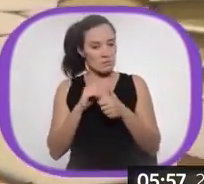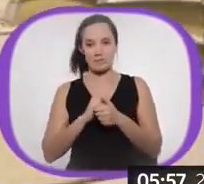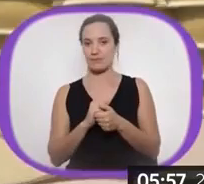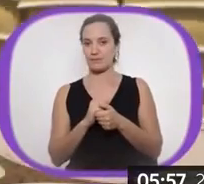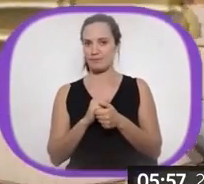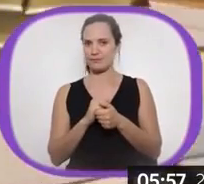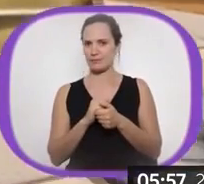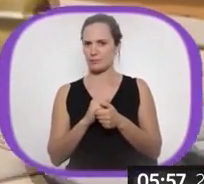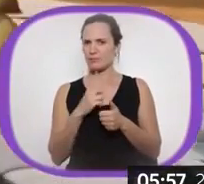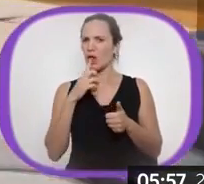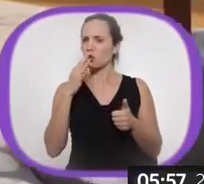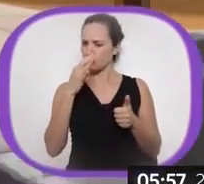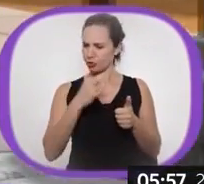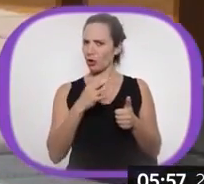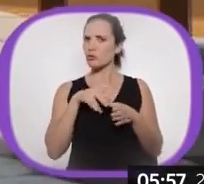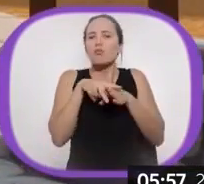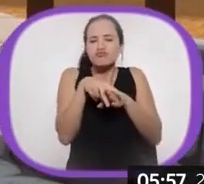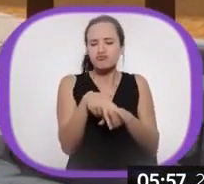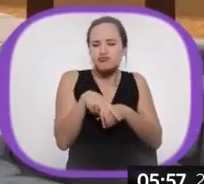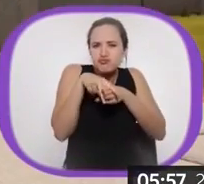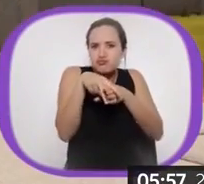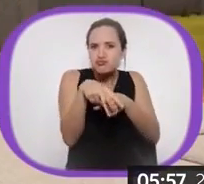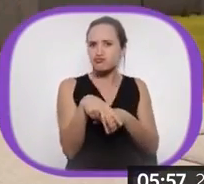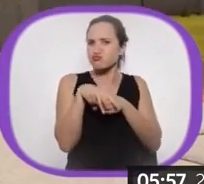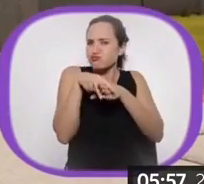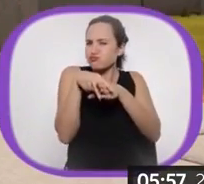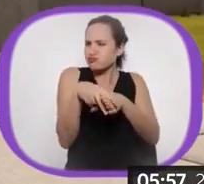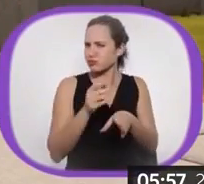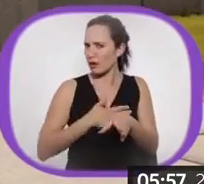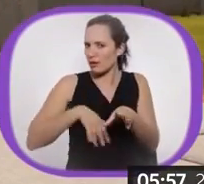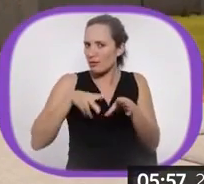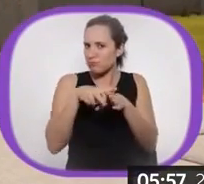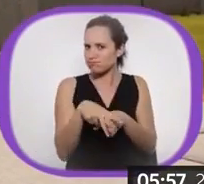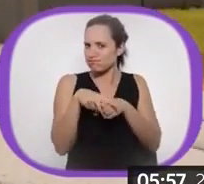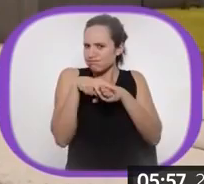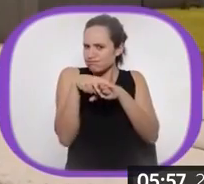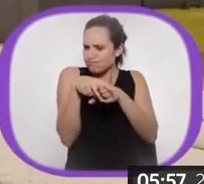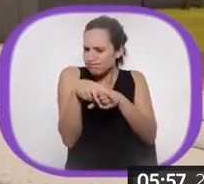Con decisión él y Galahad van, sin prisa saltar y con calma